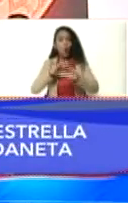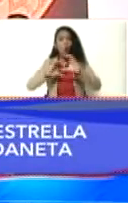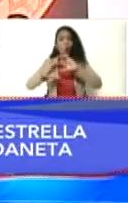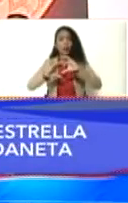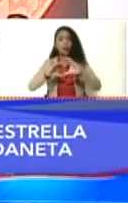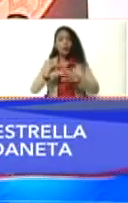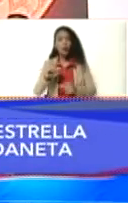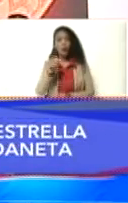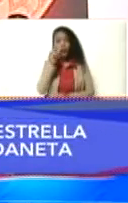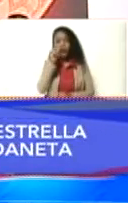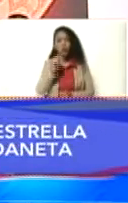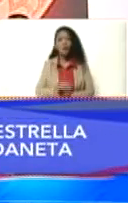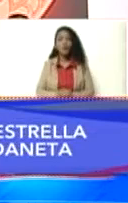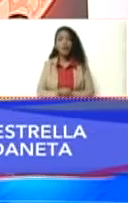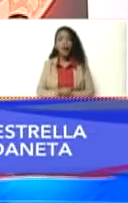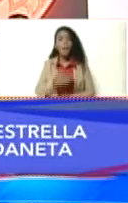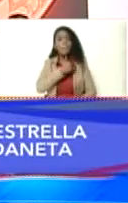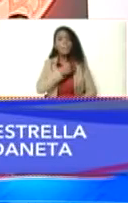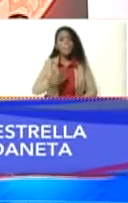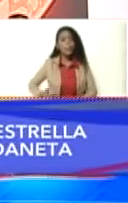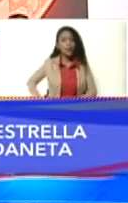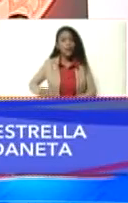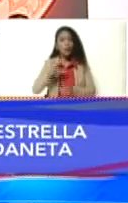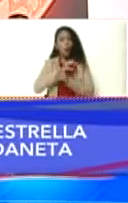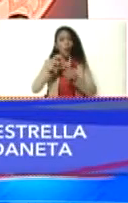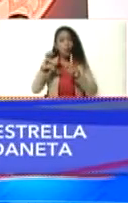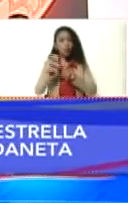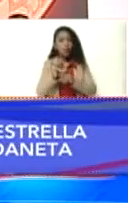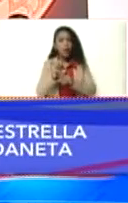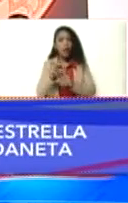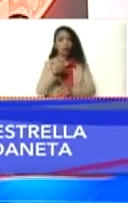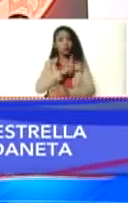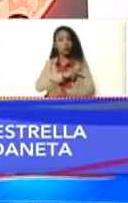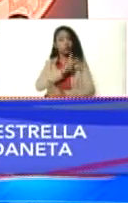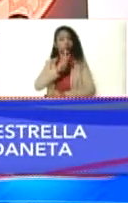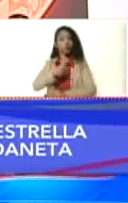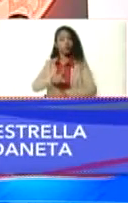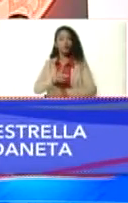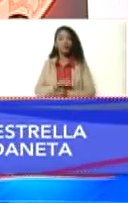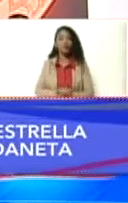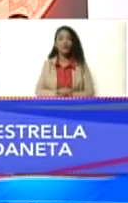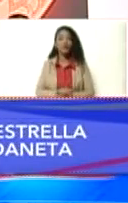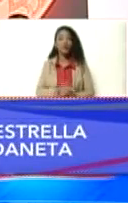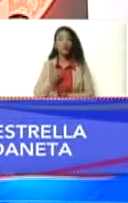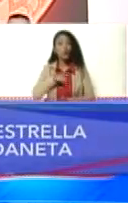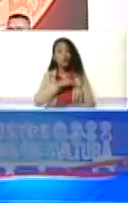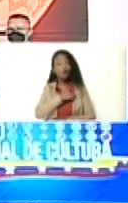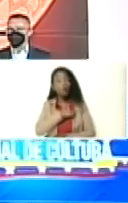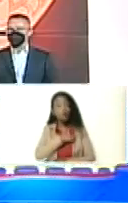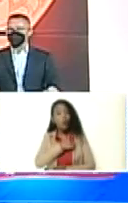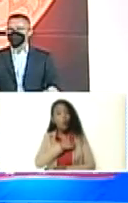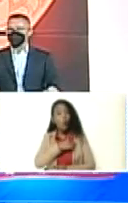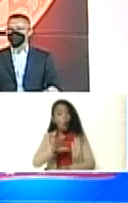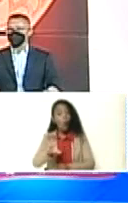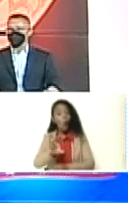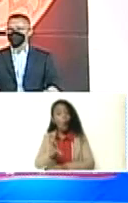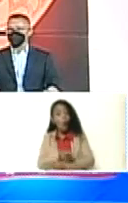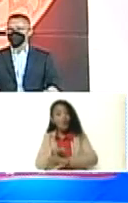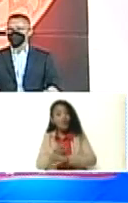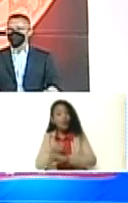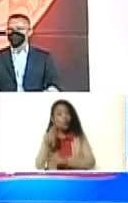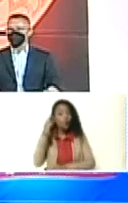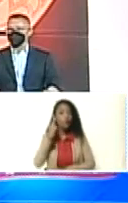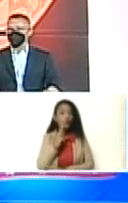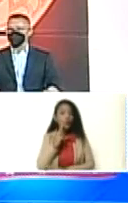es el vicepresidente de Comunicación y Cultura, el poeta. Nuestro gobierno bolivariano es